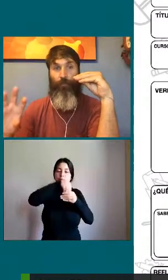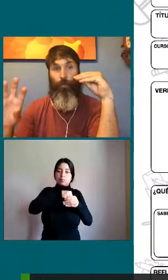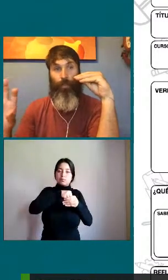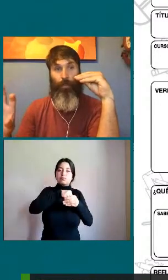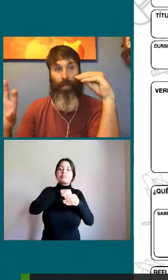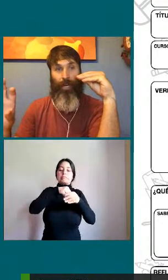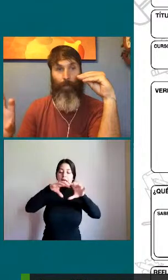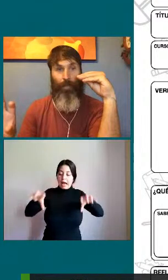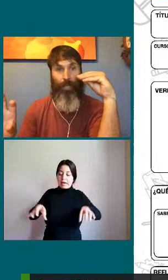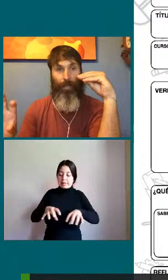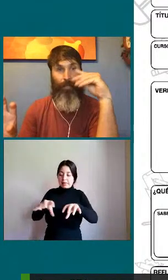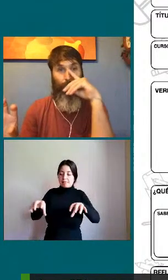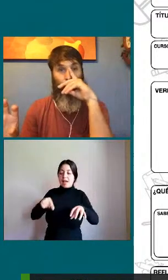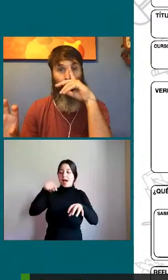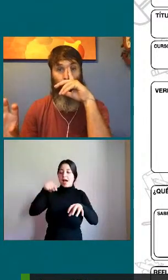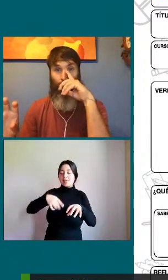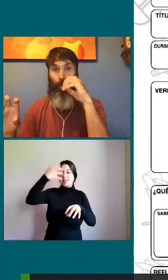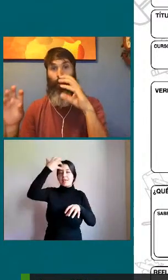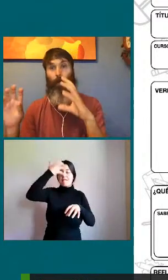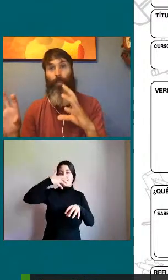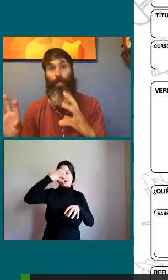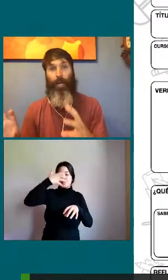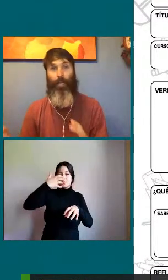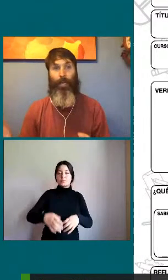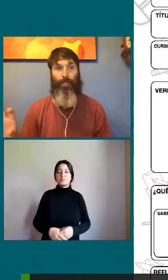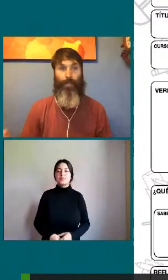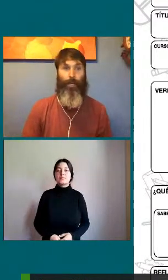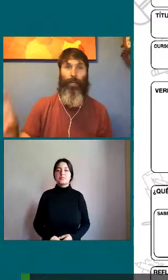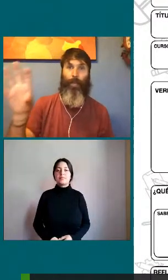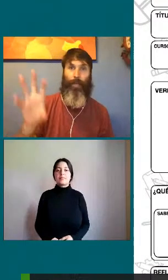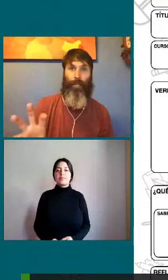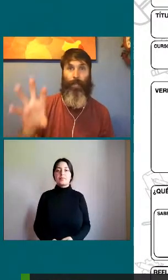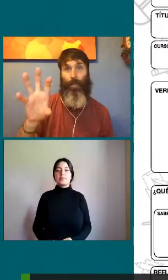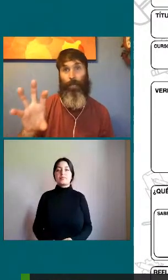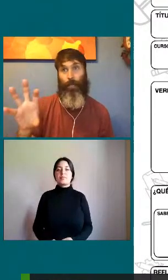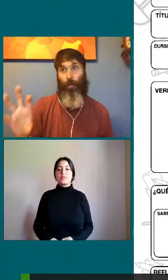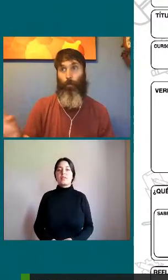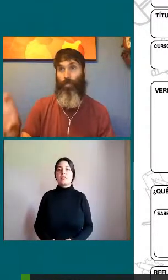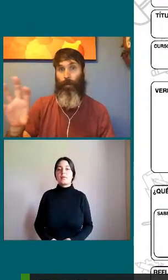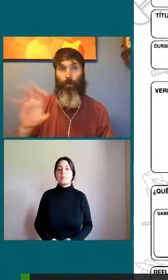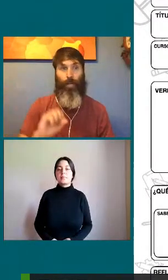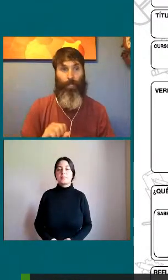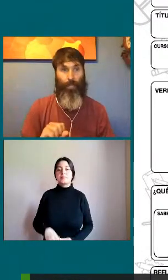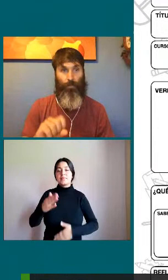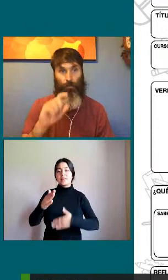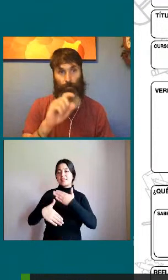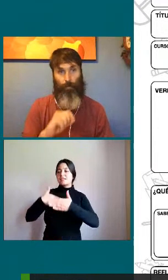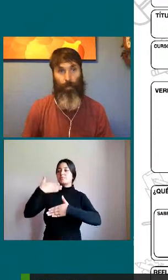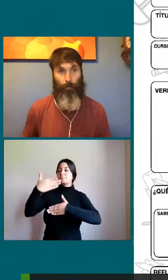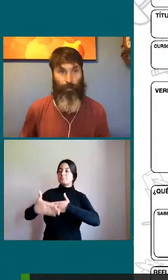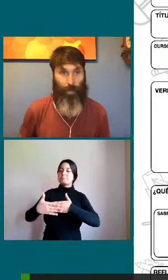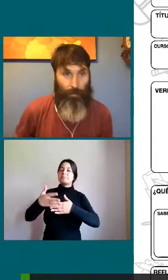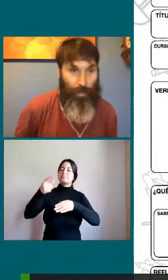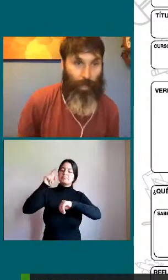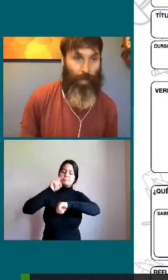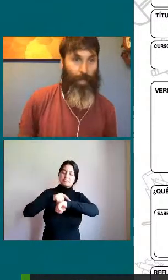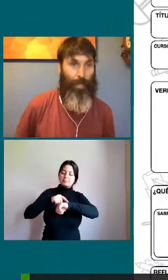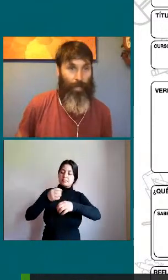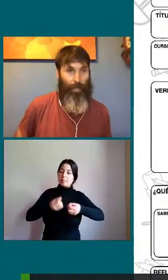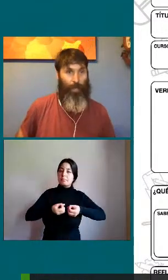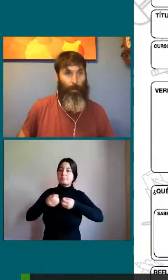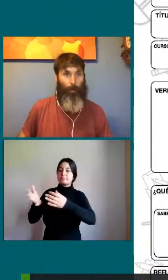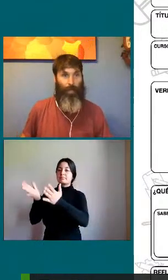Y en función de la herramienta, ¿sí? Lo que me dirá es que cómo se va a concretar eso. Fijaros,